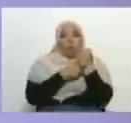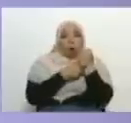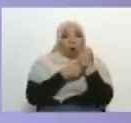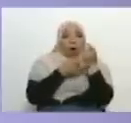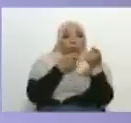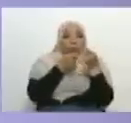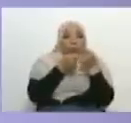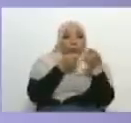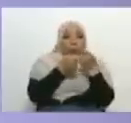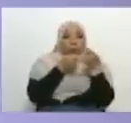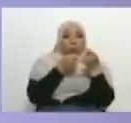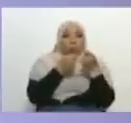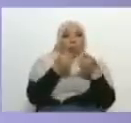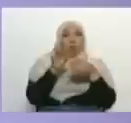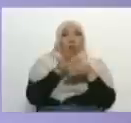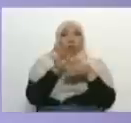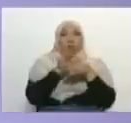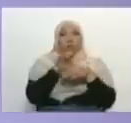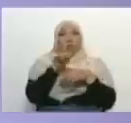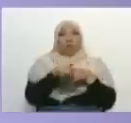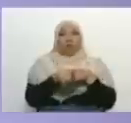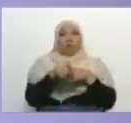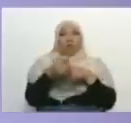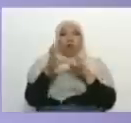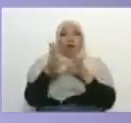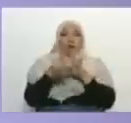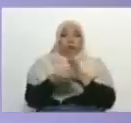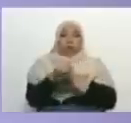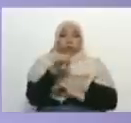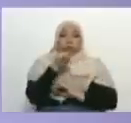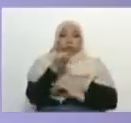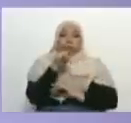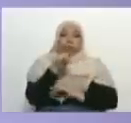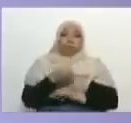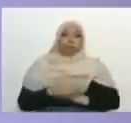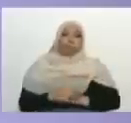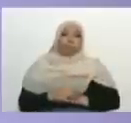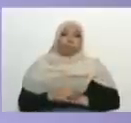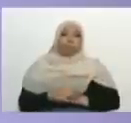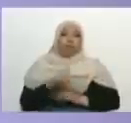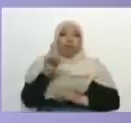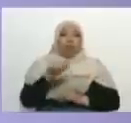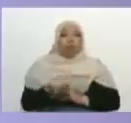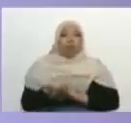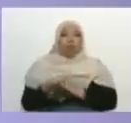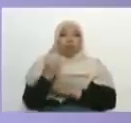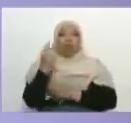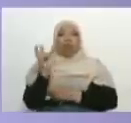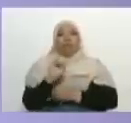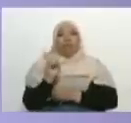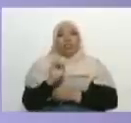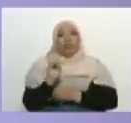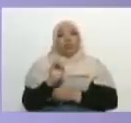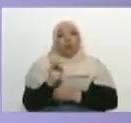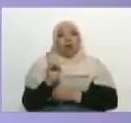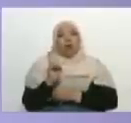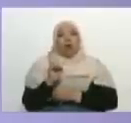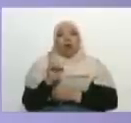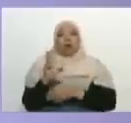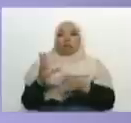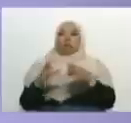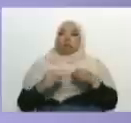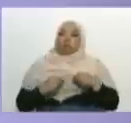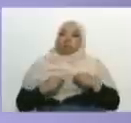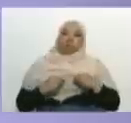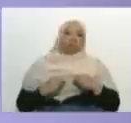de usurpación de funciones, así como también defraudación y estafa. Por otro lado, reiteró que Venezuela no reconocerá